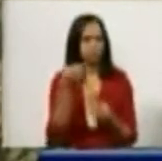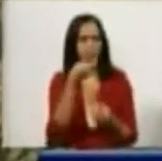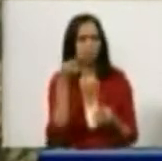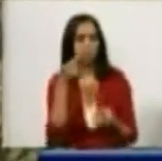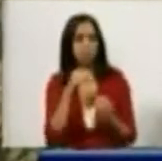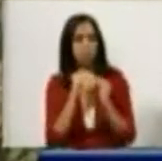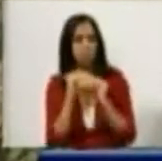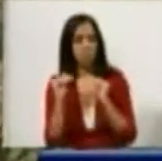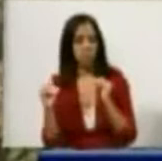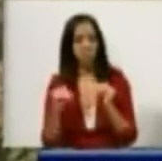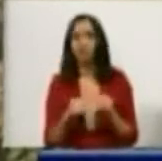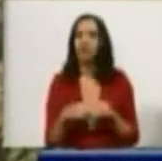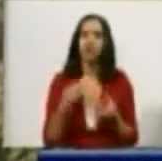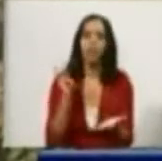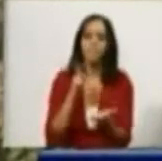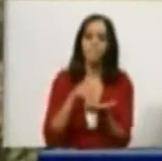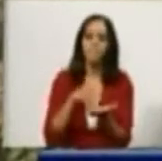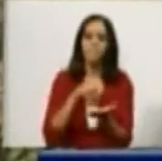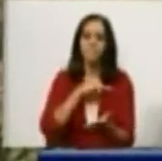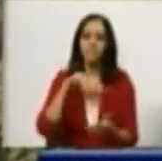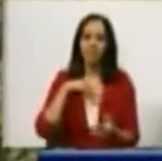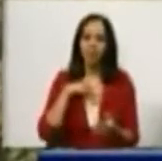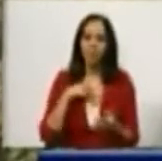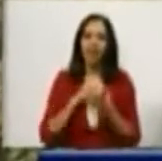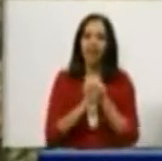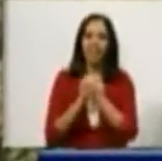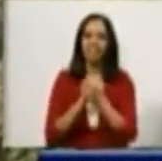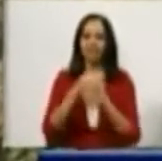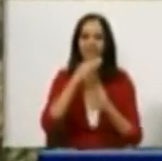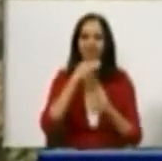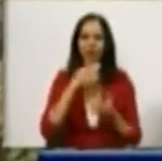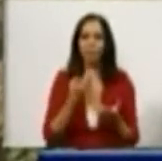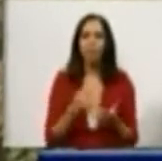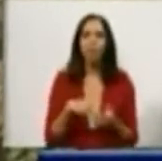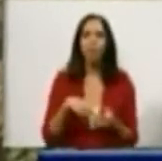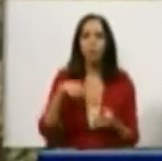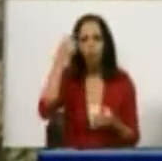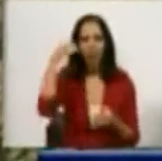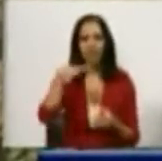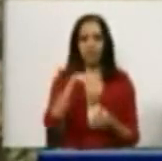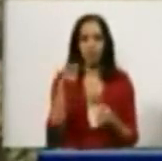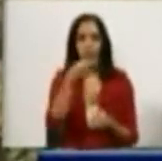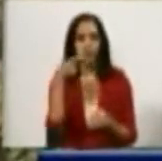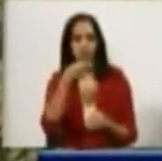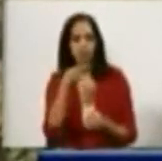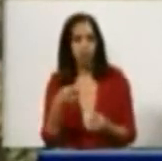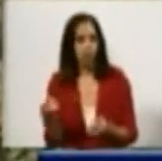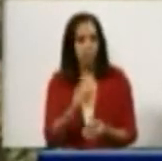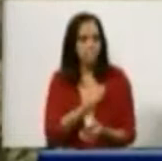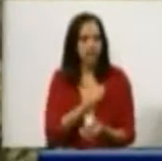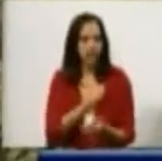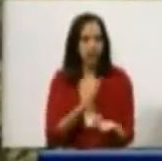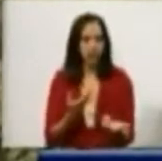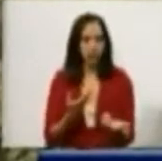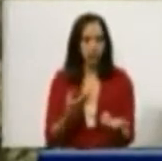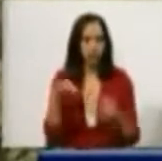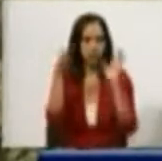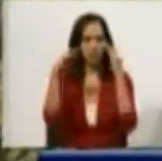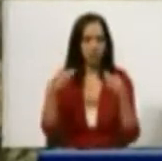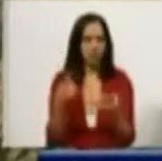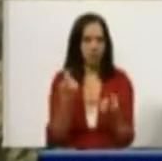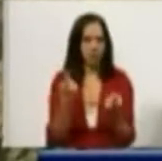los militantes de Alianza Bravo pueblo andan buscándolo como palito de Romero ya que no la han pagado aguinaldo por falta de presupuesto